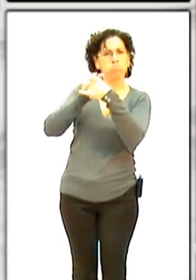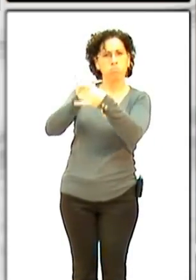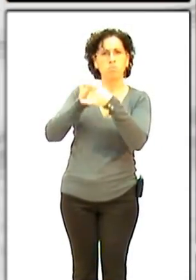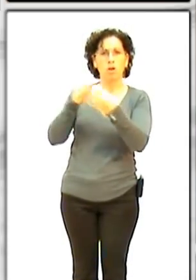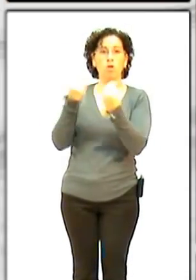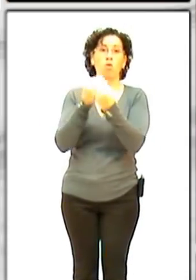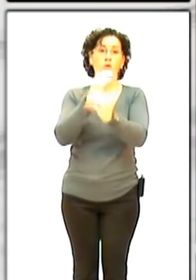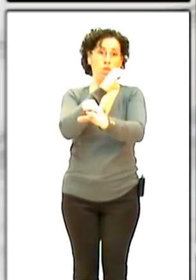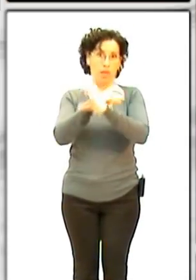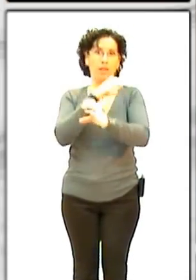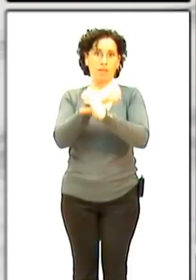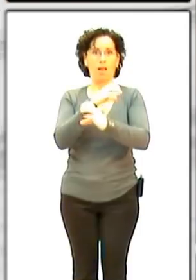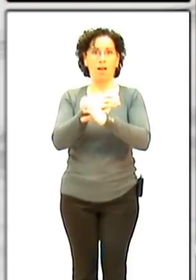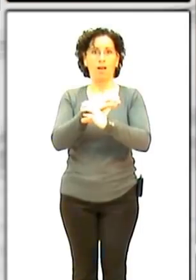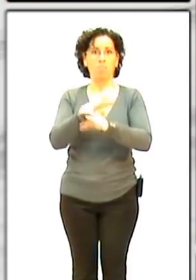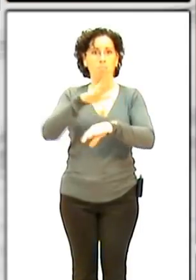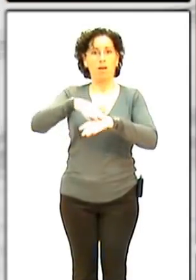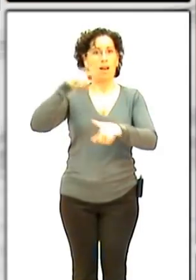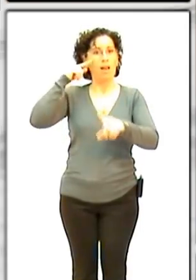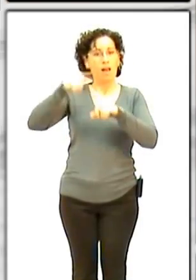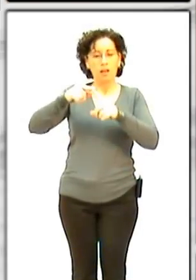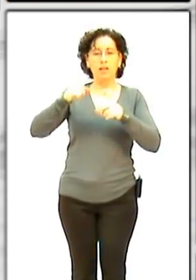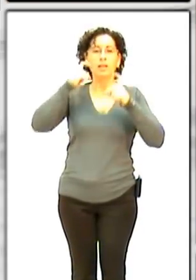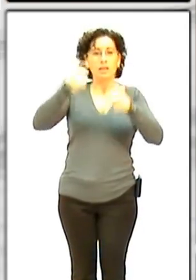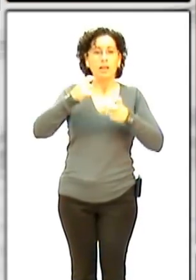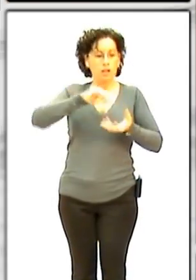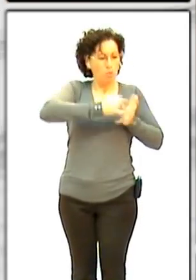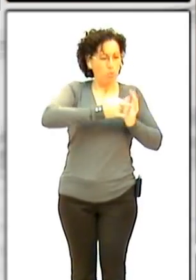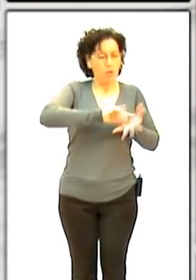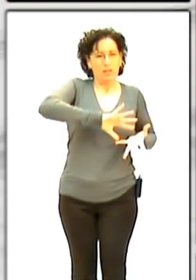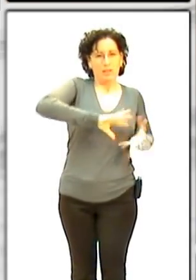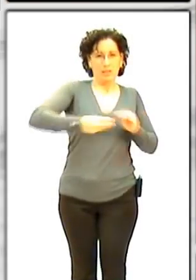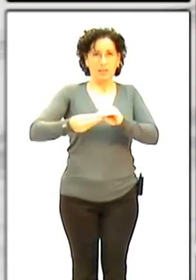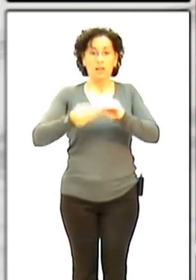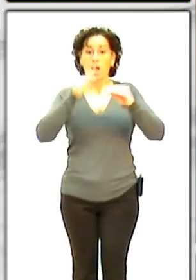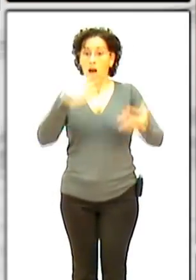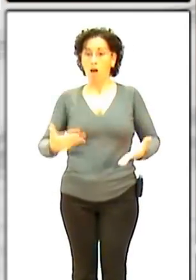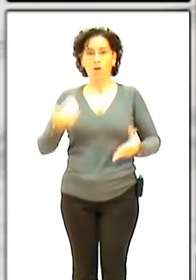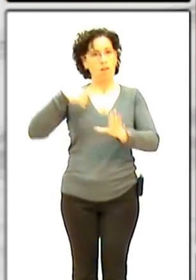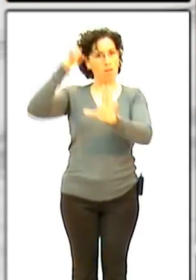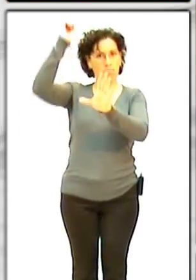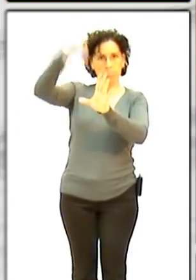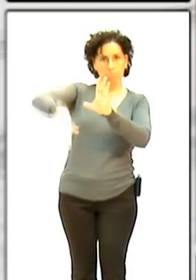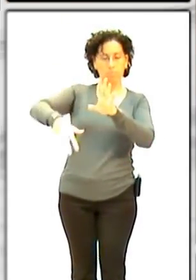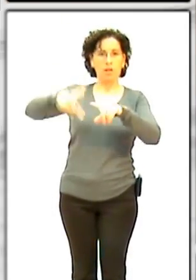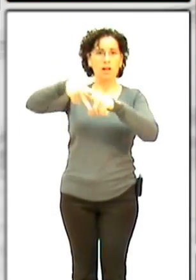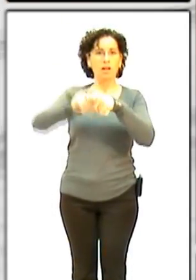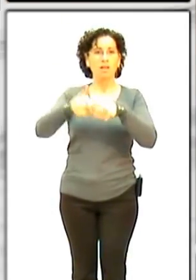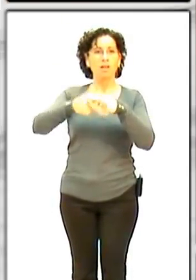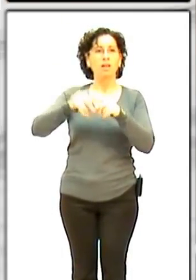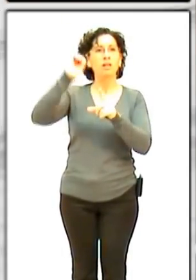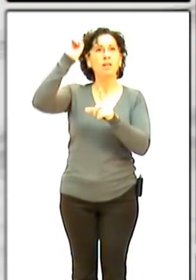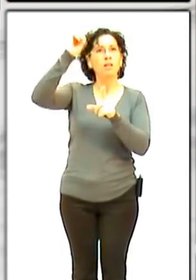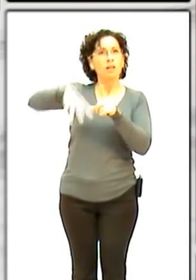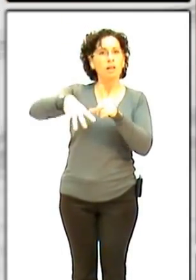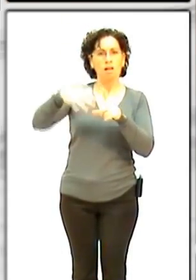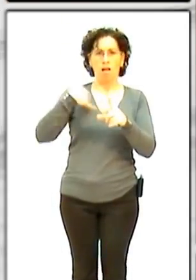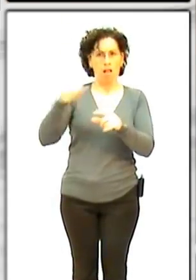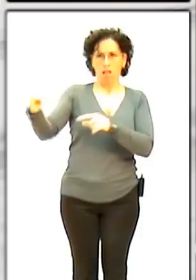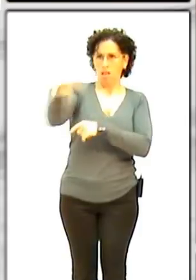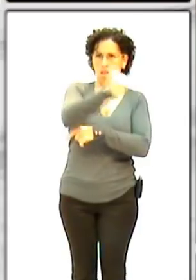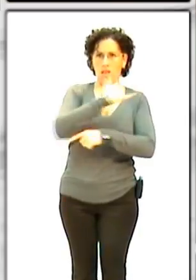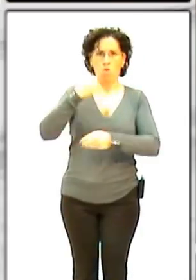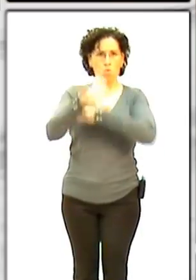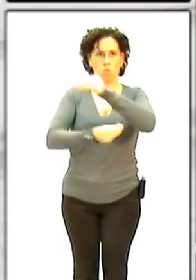con CENTAC tratando de ajustar todos estos proyectos. Ahora tenemos la aplicación subida, la tenemos ya disponible